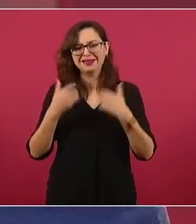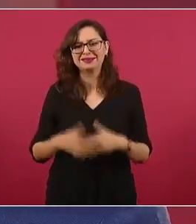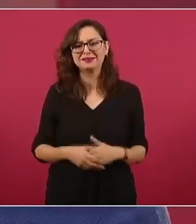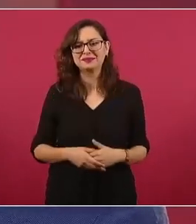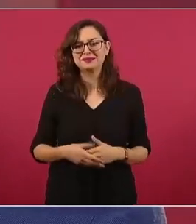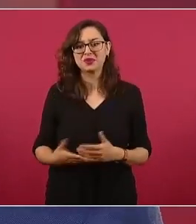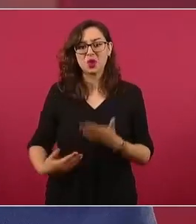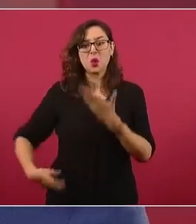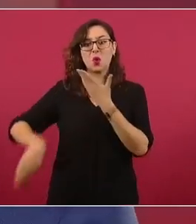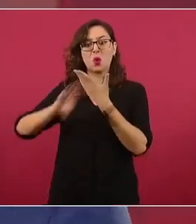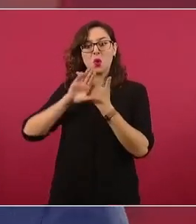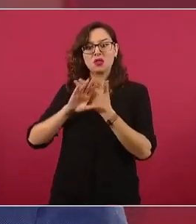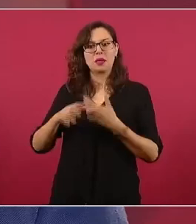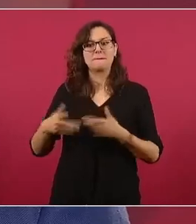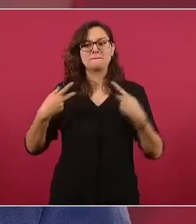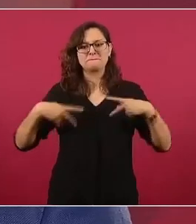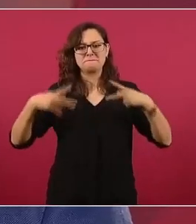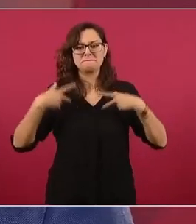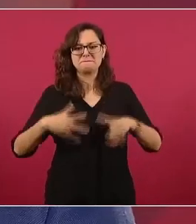han habido?